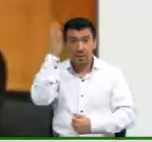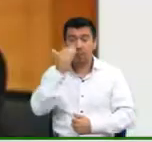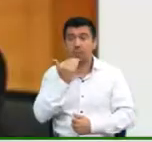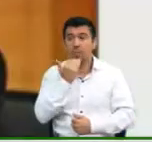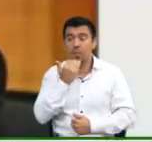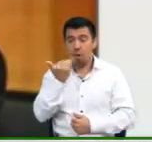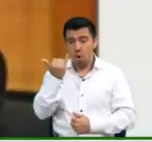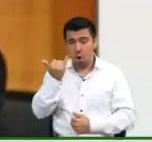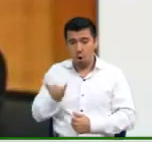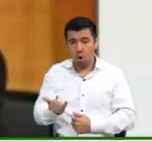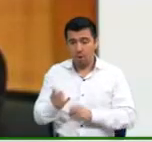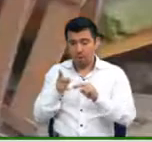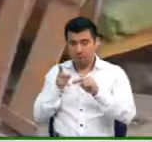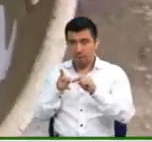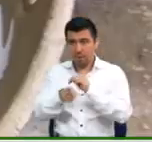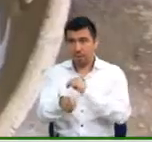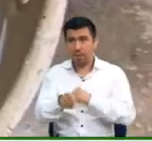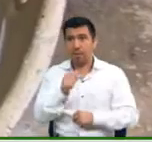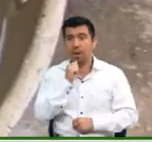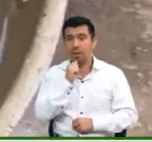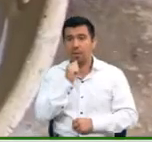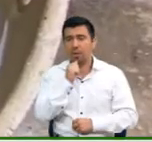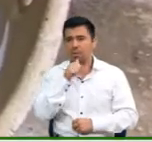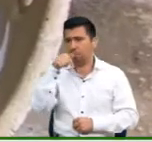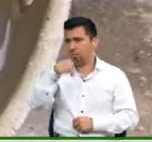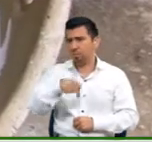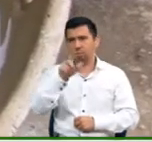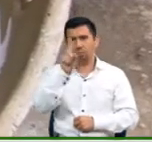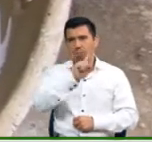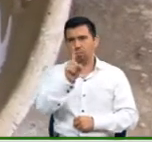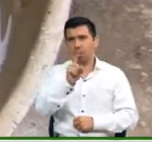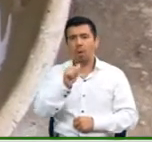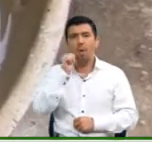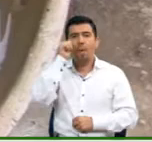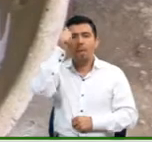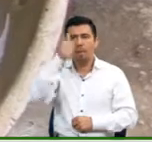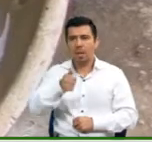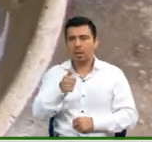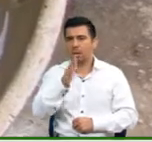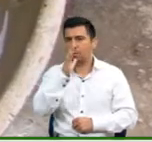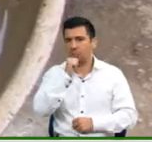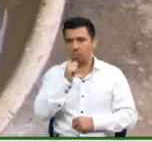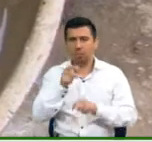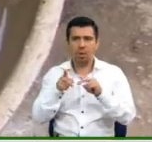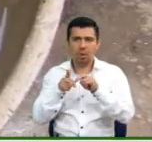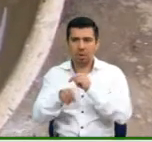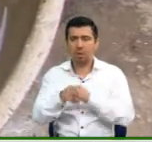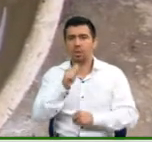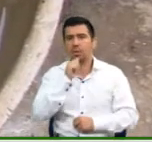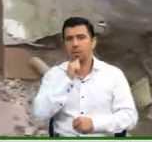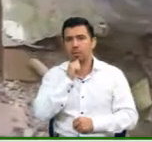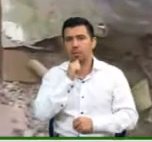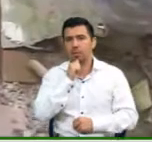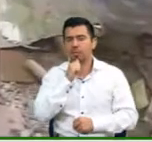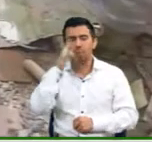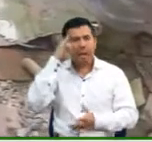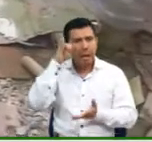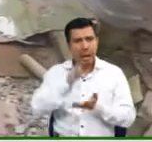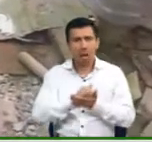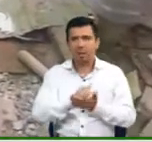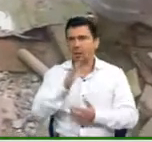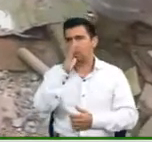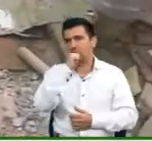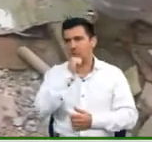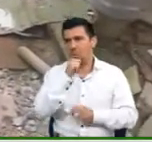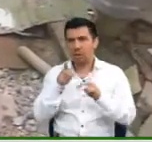no habría racionamiento el día mañana no tendríamos racionamiento y creemos que no se va a dar el tratamiento pero no